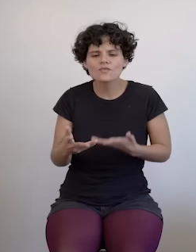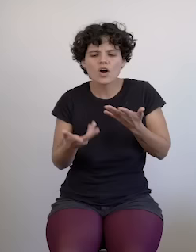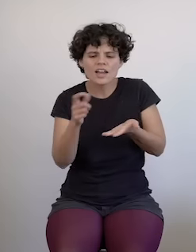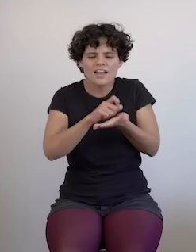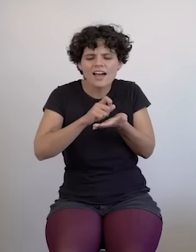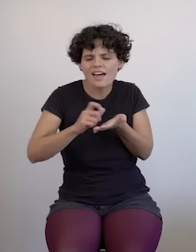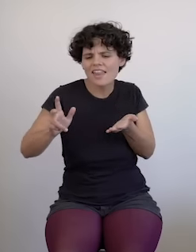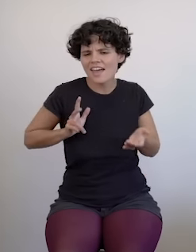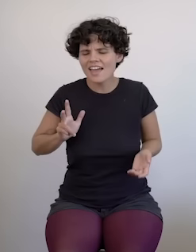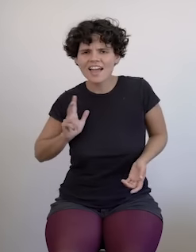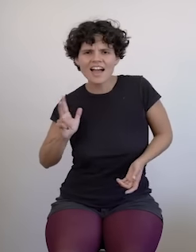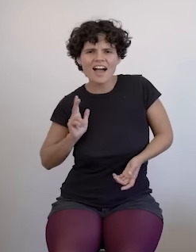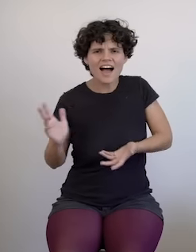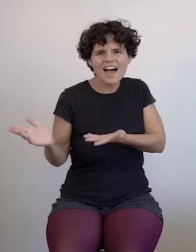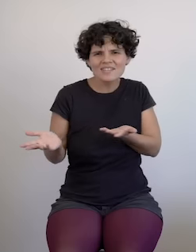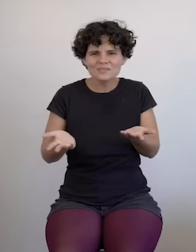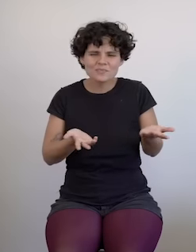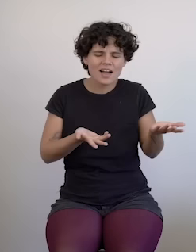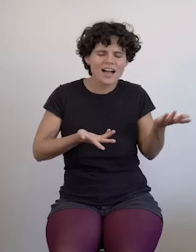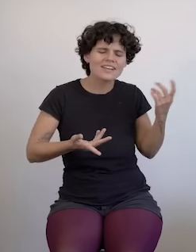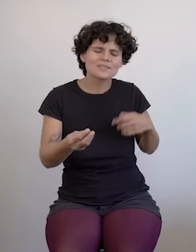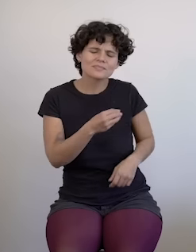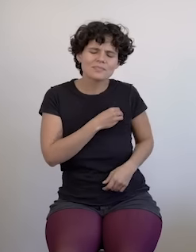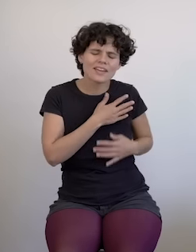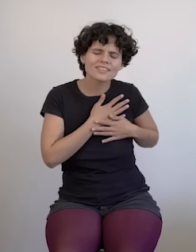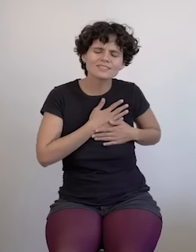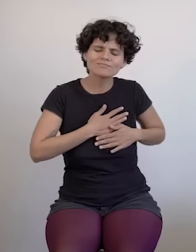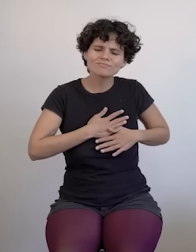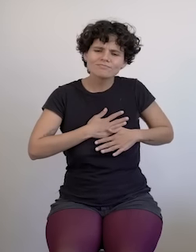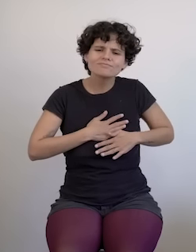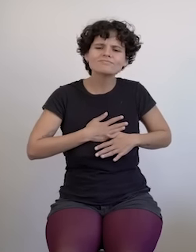Cuando escribo este elegante paso